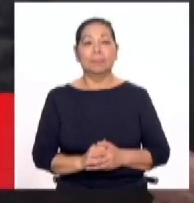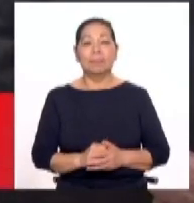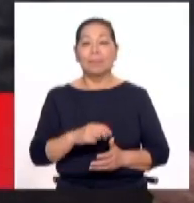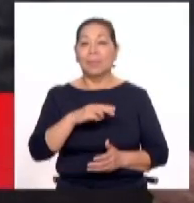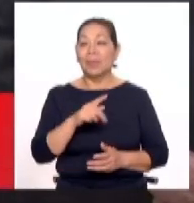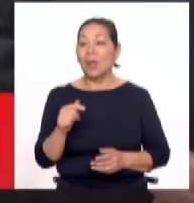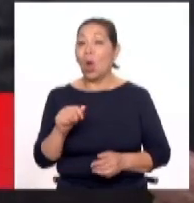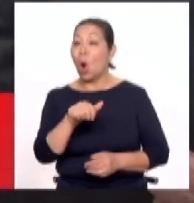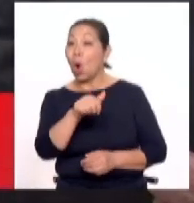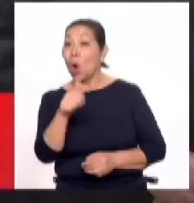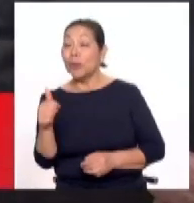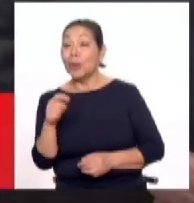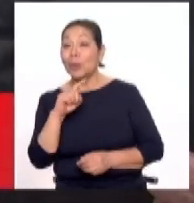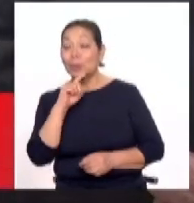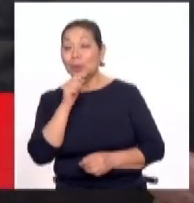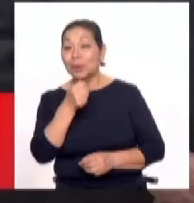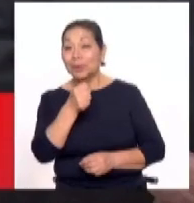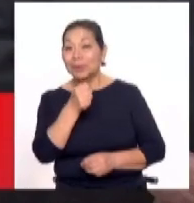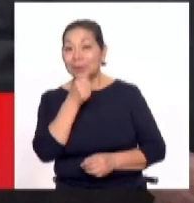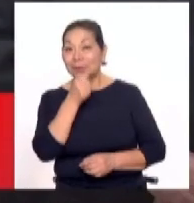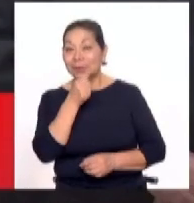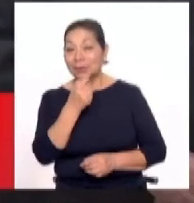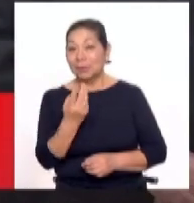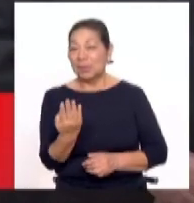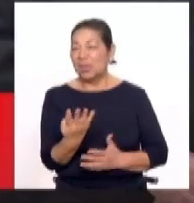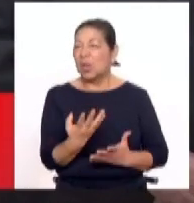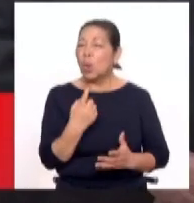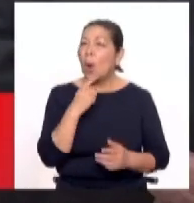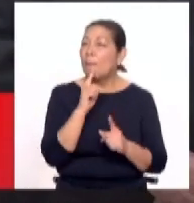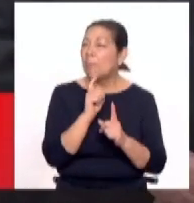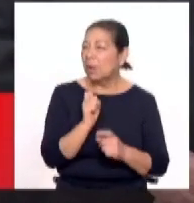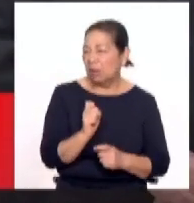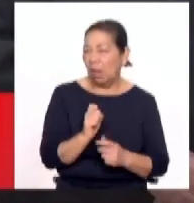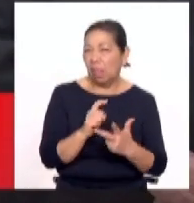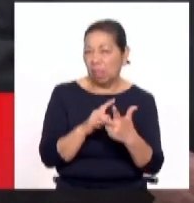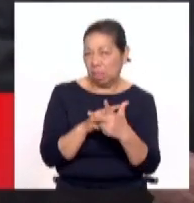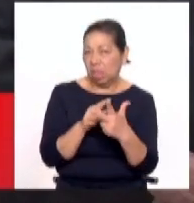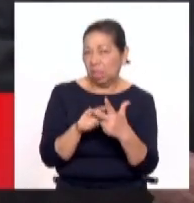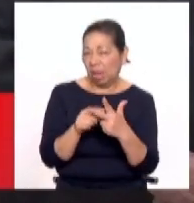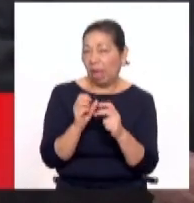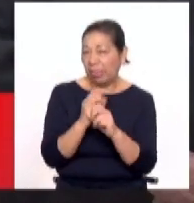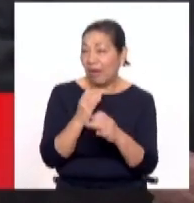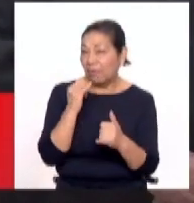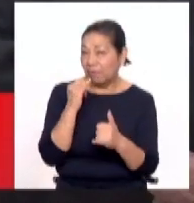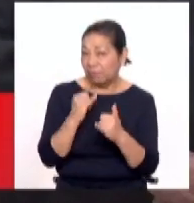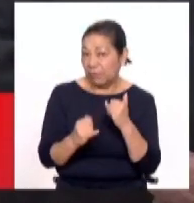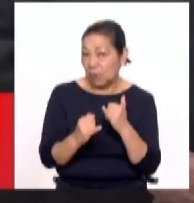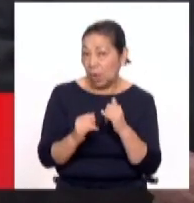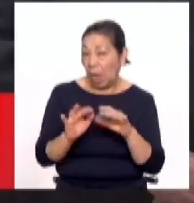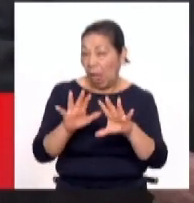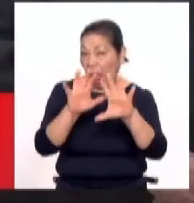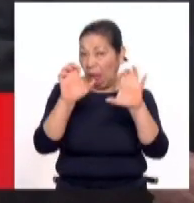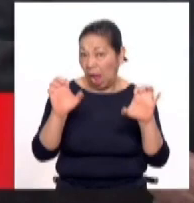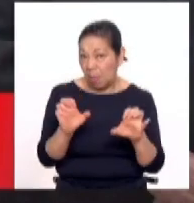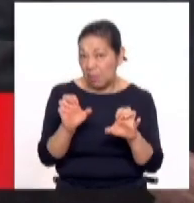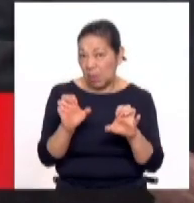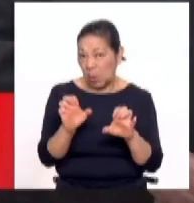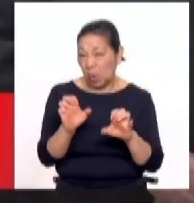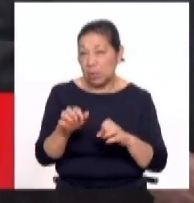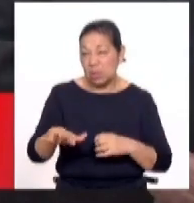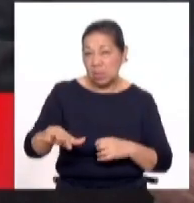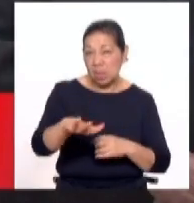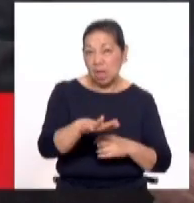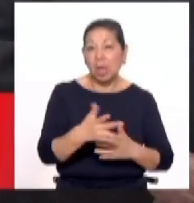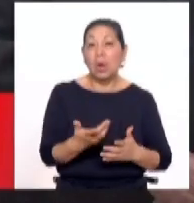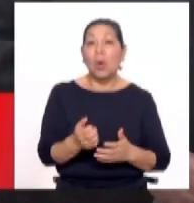Ministro, ¿qué tal? Muy buenos días. Tiffany Tipiani de Panamericana Televisión. Ministro, quería consultarle. En tres días ya está por culminar el estado de emergencia en dos distritos limeños